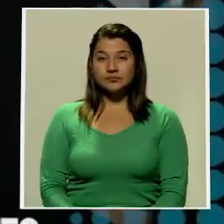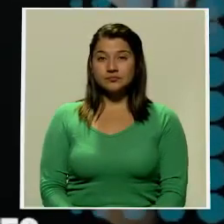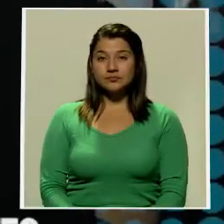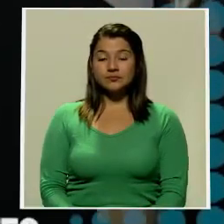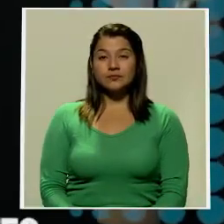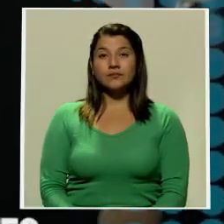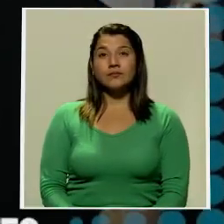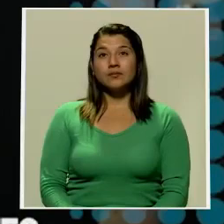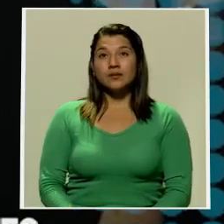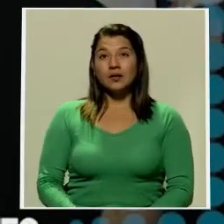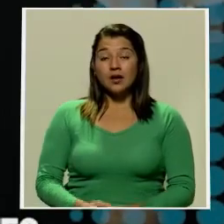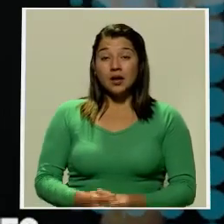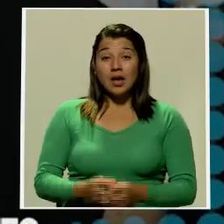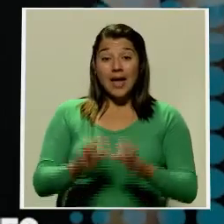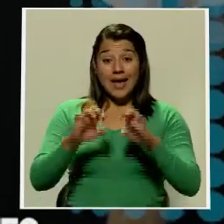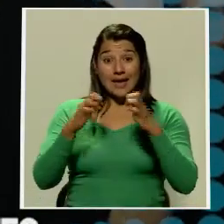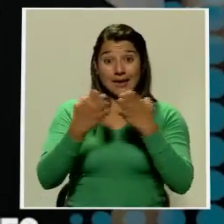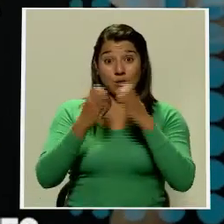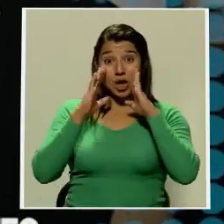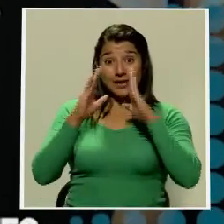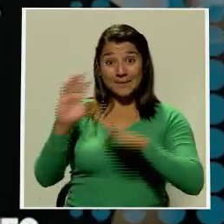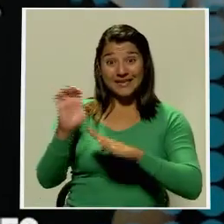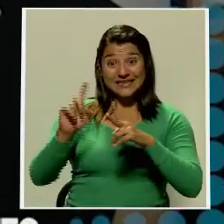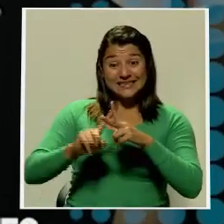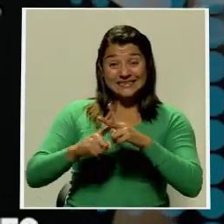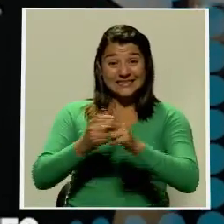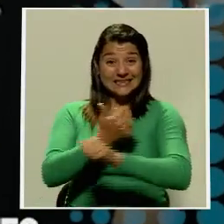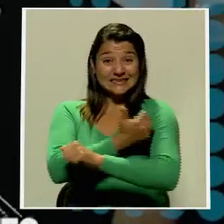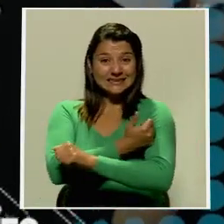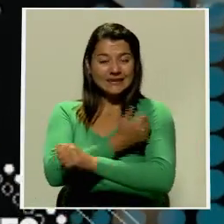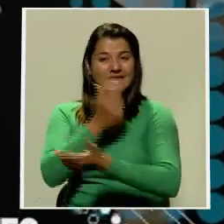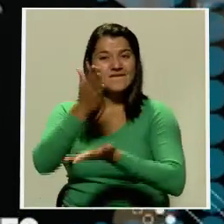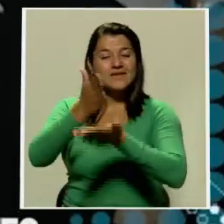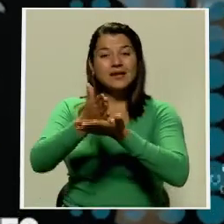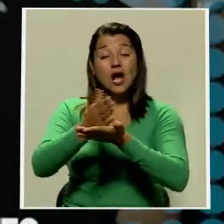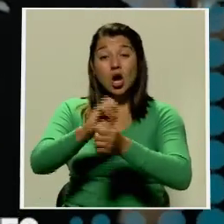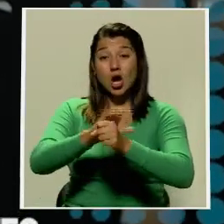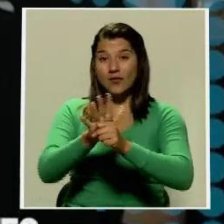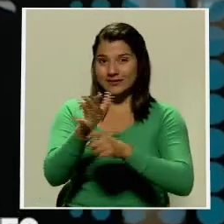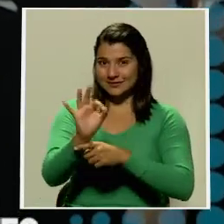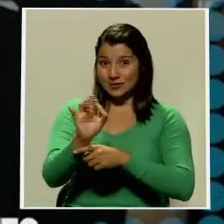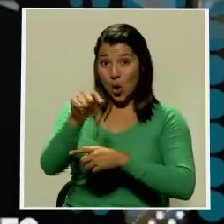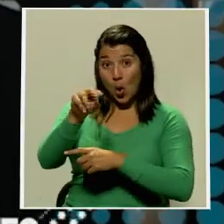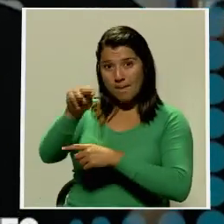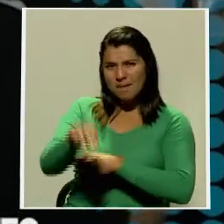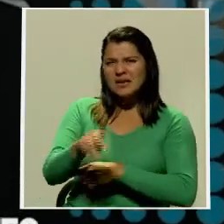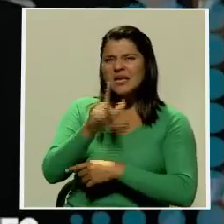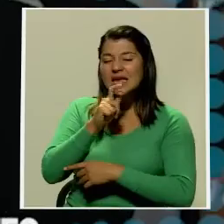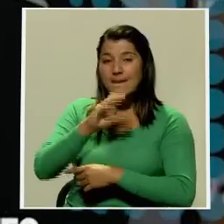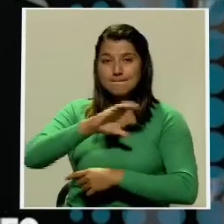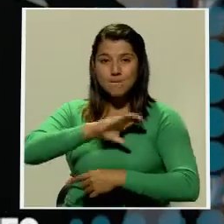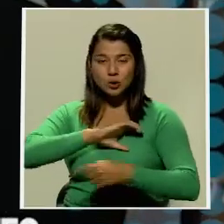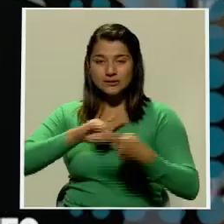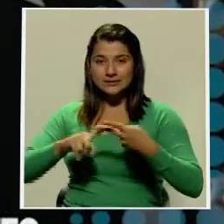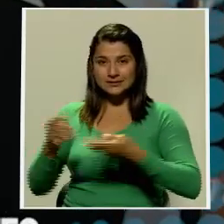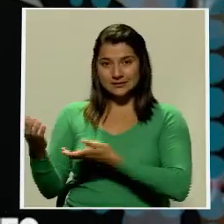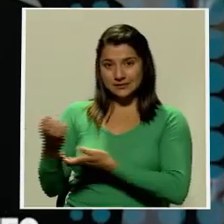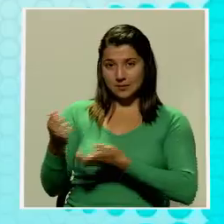Cuerpos de atención de emergencias iniciaron aplicación de vacuna contra la COVID-19. Este martes lo hicieron policías y bomberos.